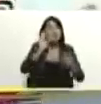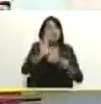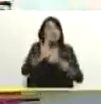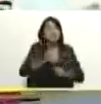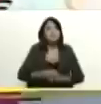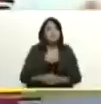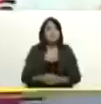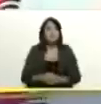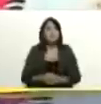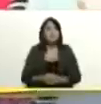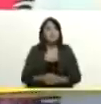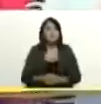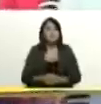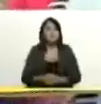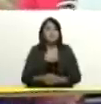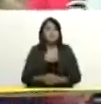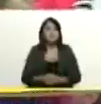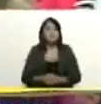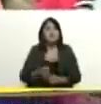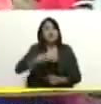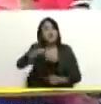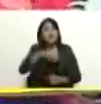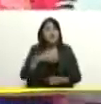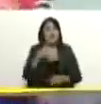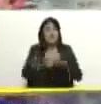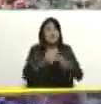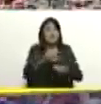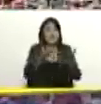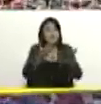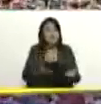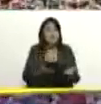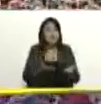estamos construyendo. No hay.